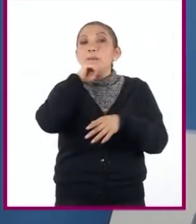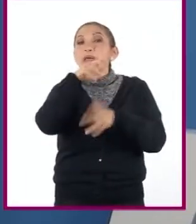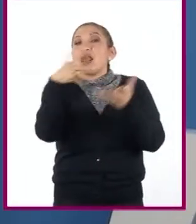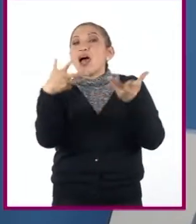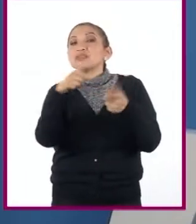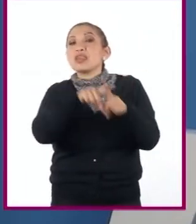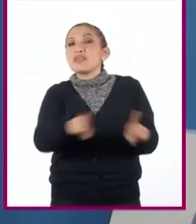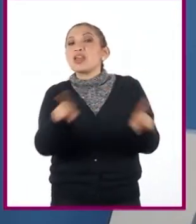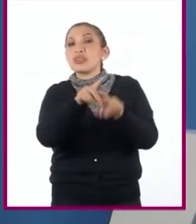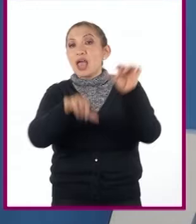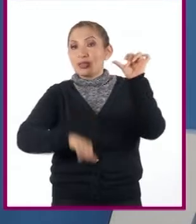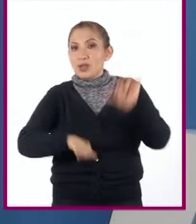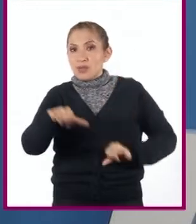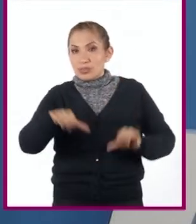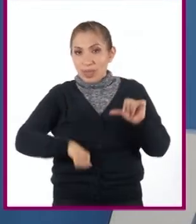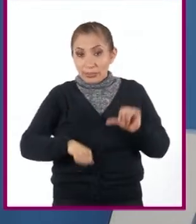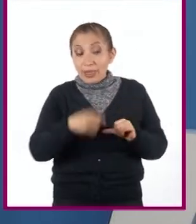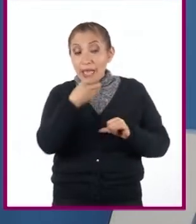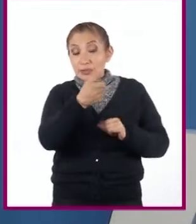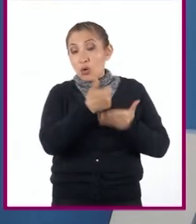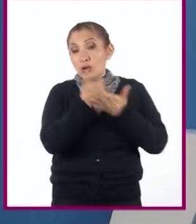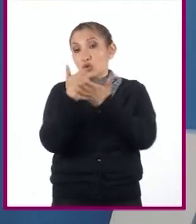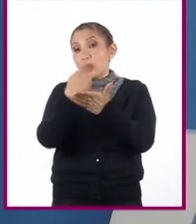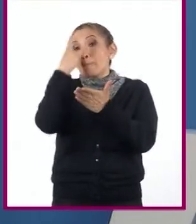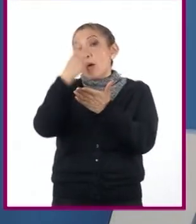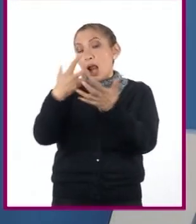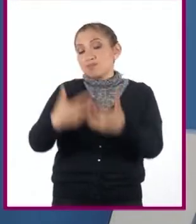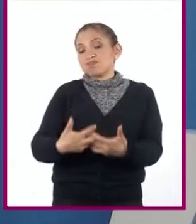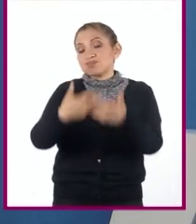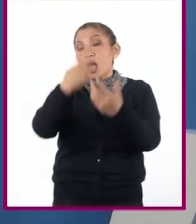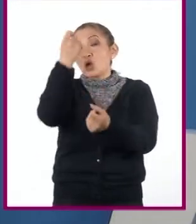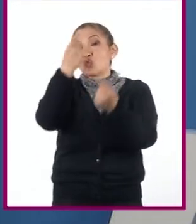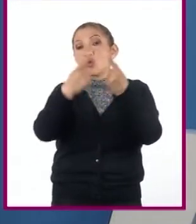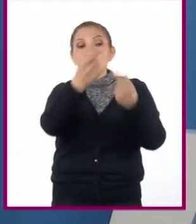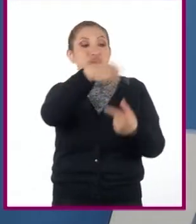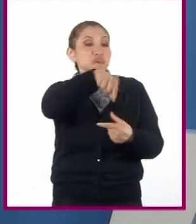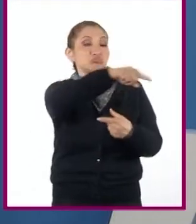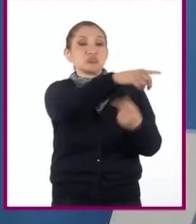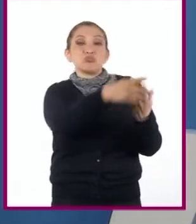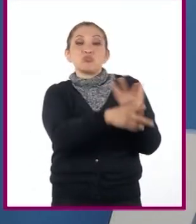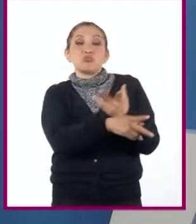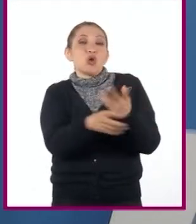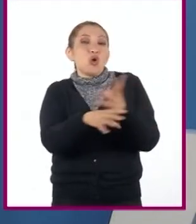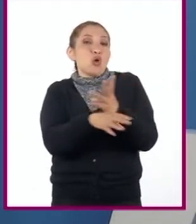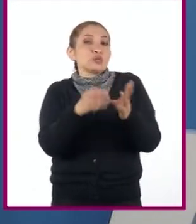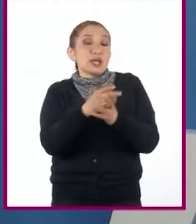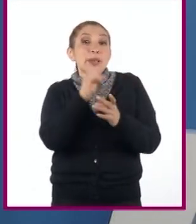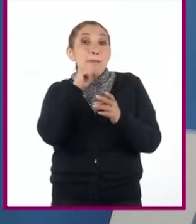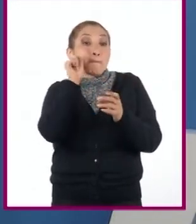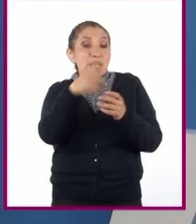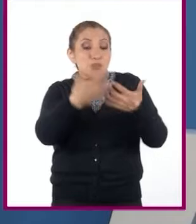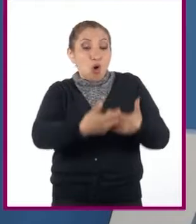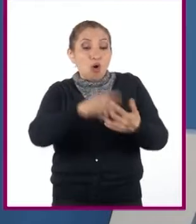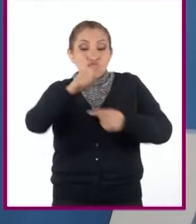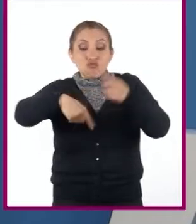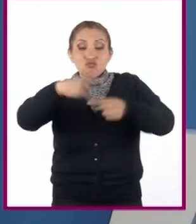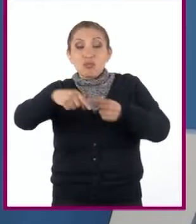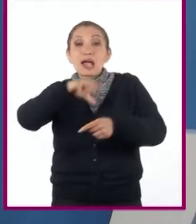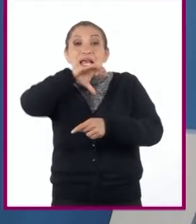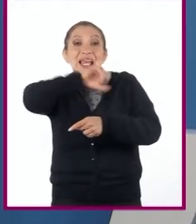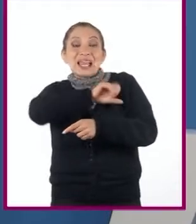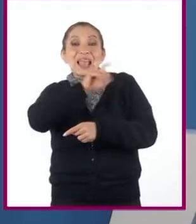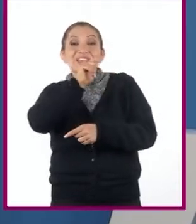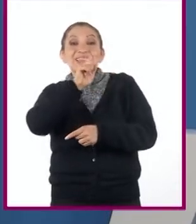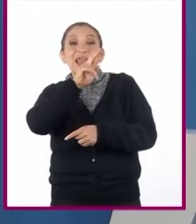realizar diversas actividades y es útil para el funcionamiento de algunas máquinas, que a su vez liberan energía térmica, por